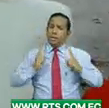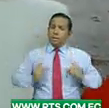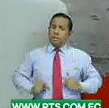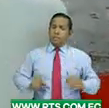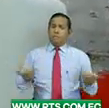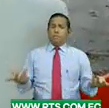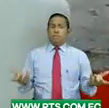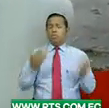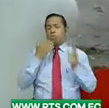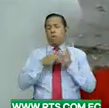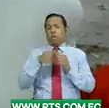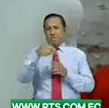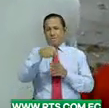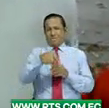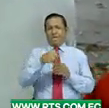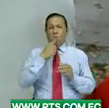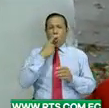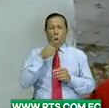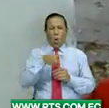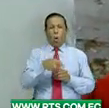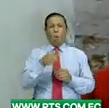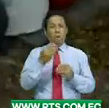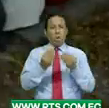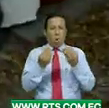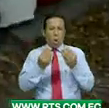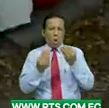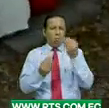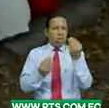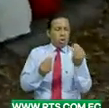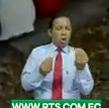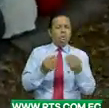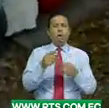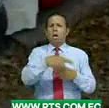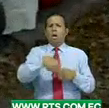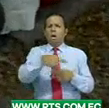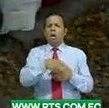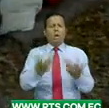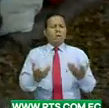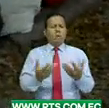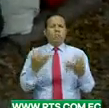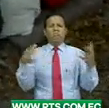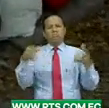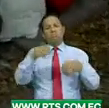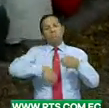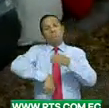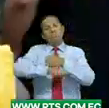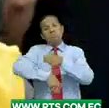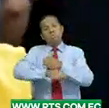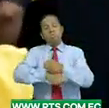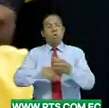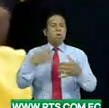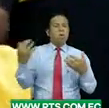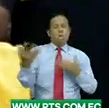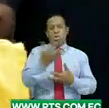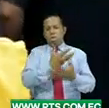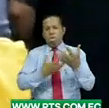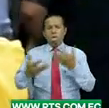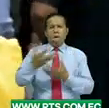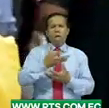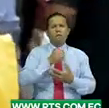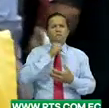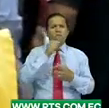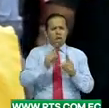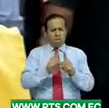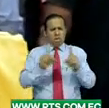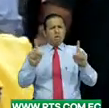Ciudadela El Chofer, un grupo de menores y jóvenes practicaban deportes sin el debido distanciamiento social. Estamos observando bastante presencia